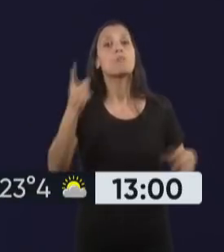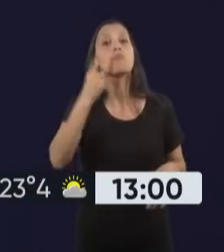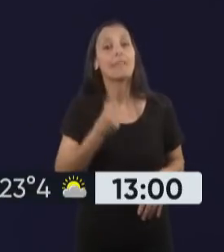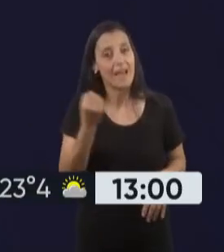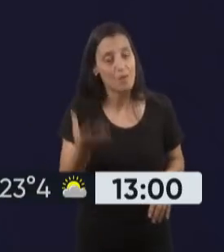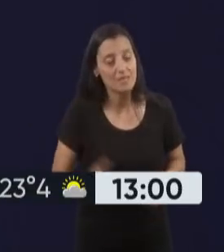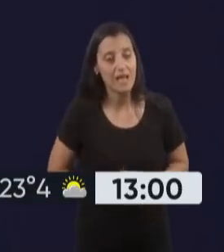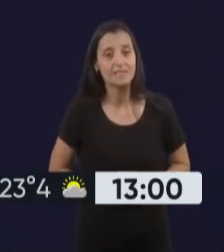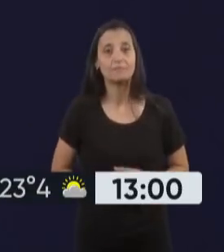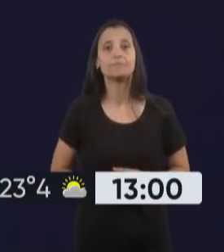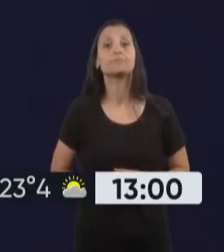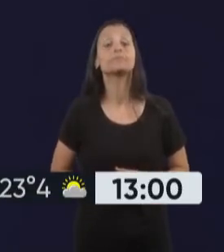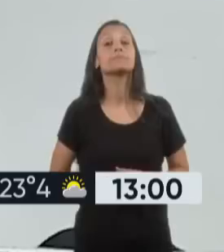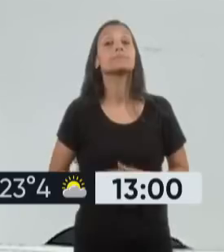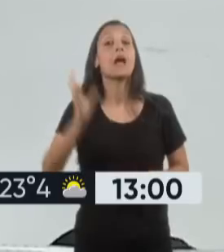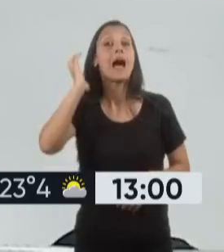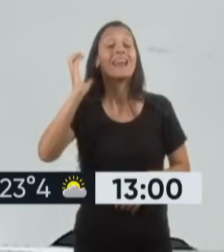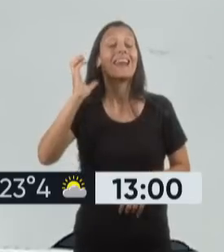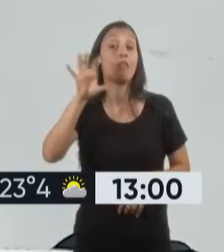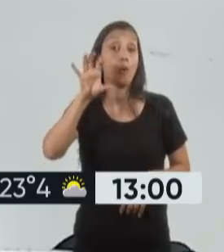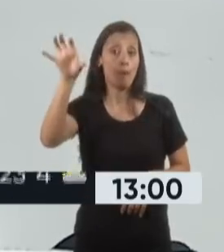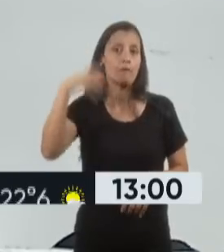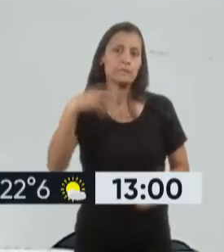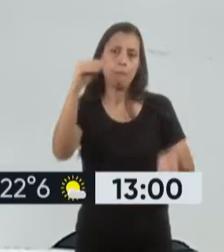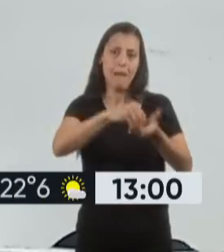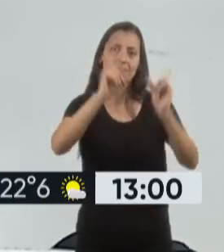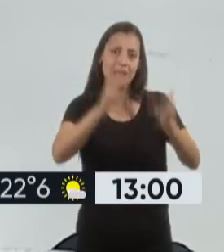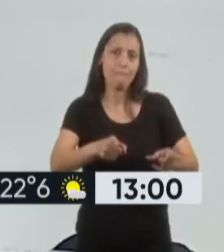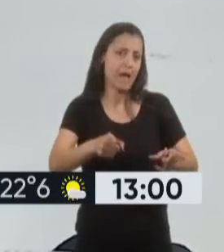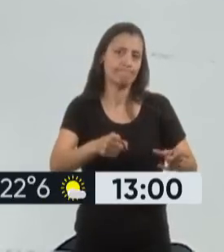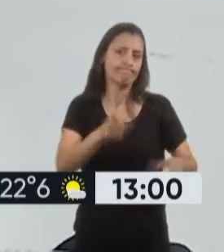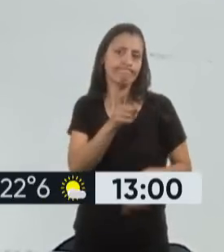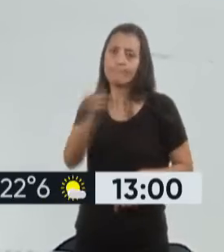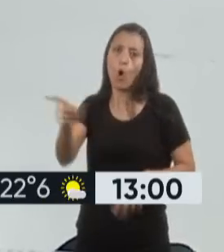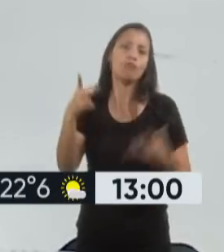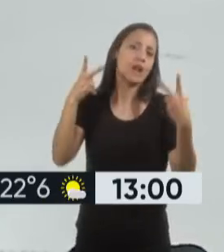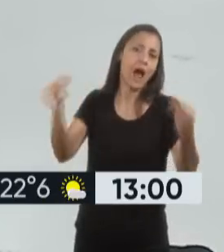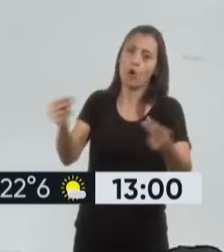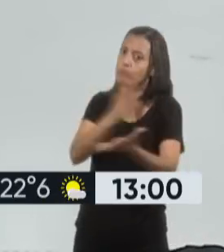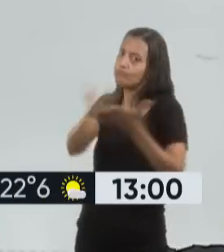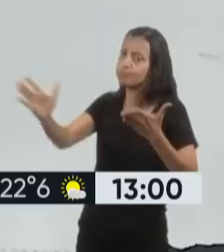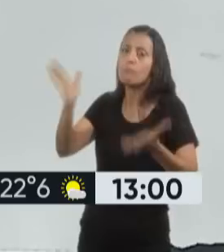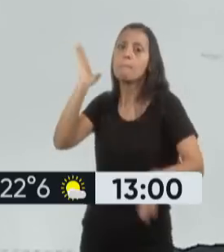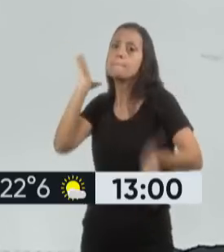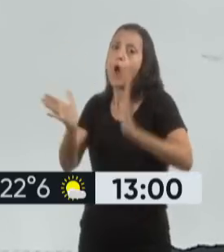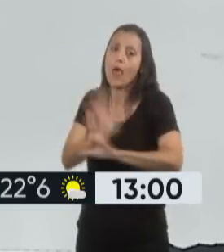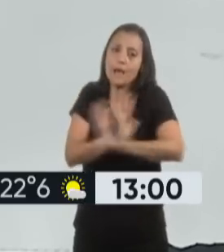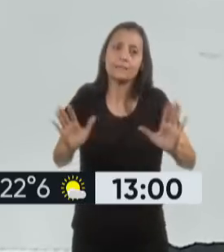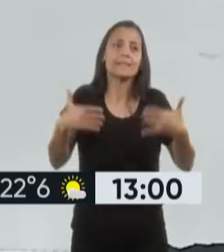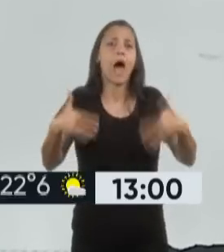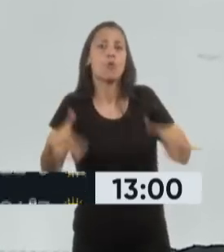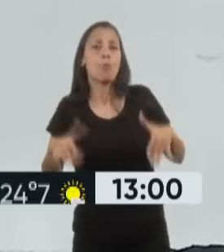vocero, ¿cómo va? ¿Cómo anda? Diego Ruiz Díaz, de Radio Provincia. Me sumo también al repudio de cualquier tipo de violencia institucional o no institucional en este